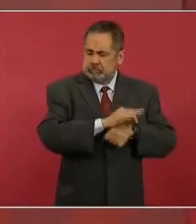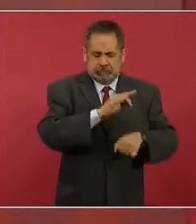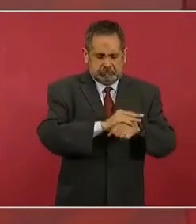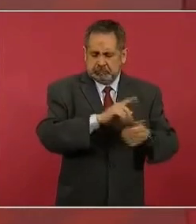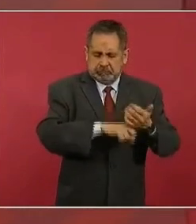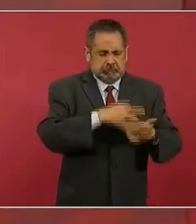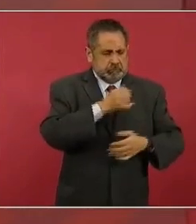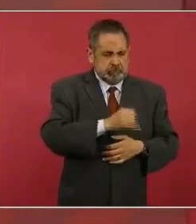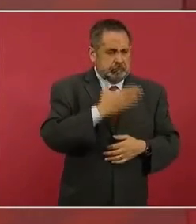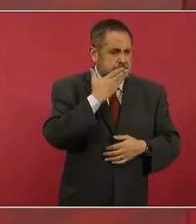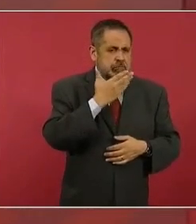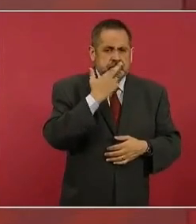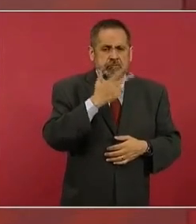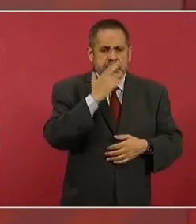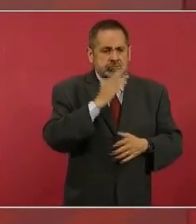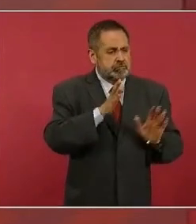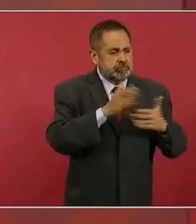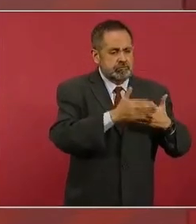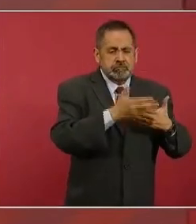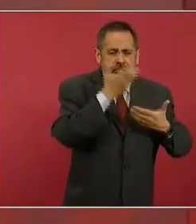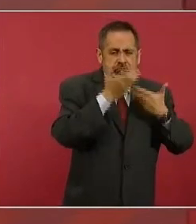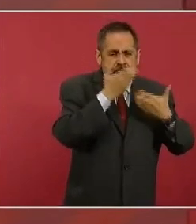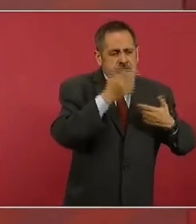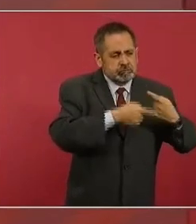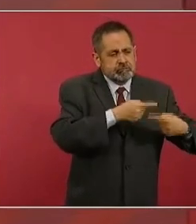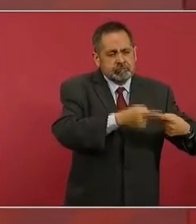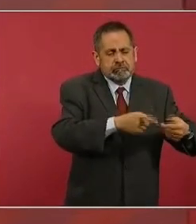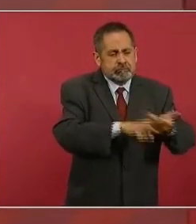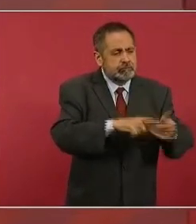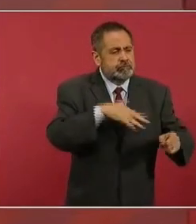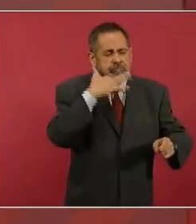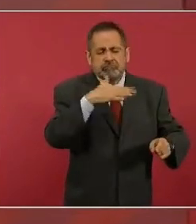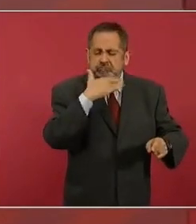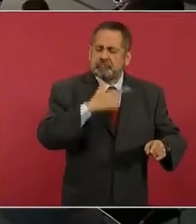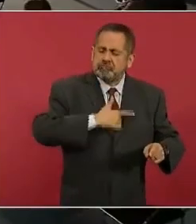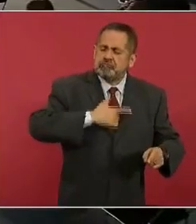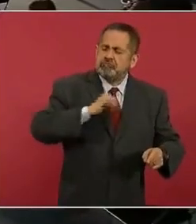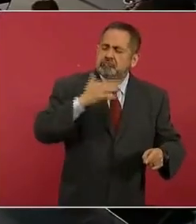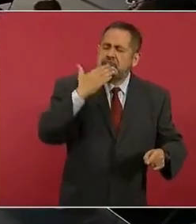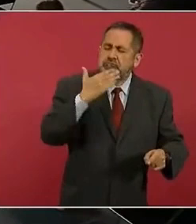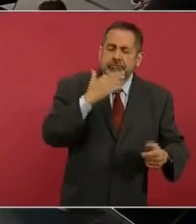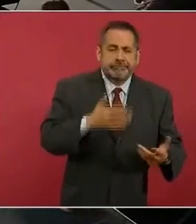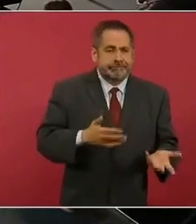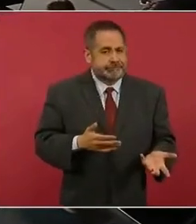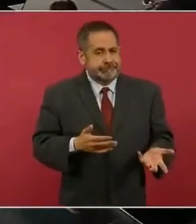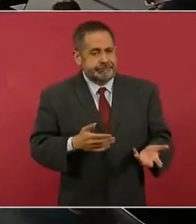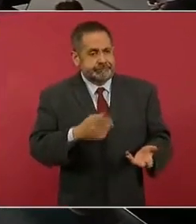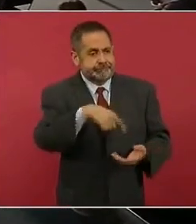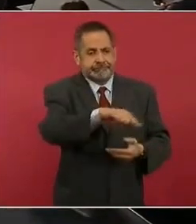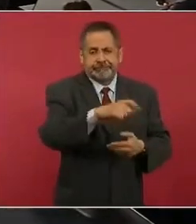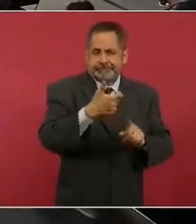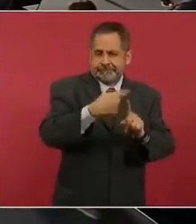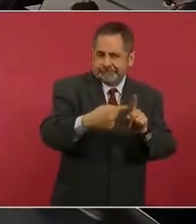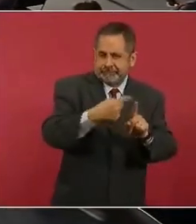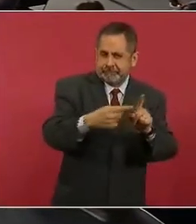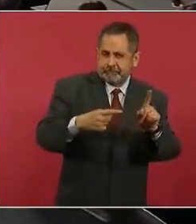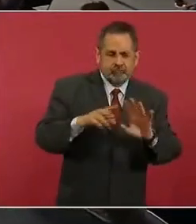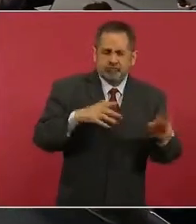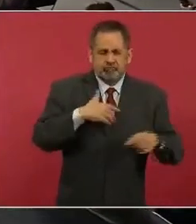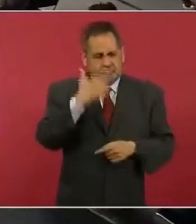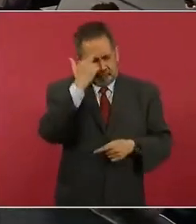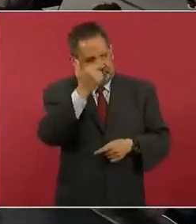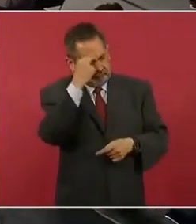defienden al régimen de corrupción y justifican todo.